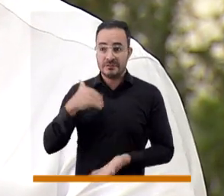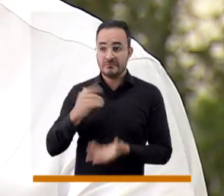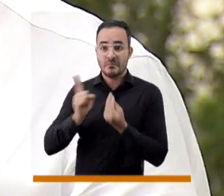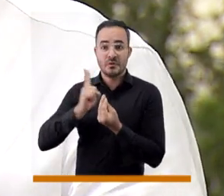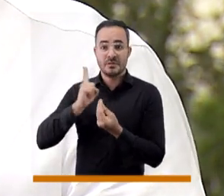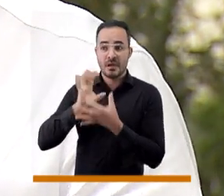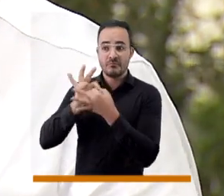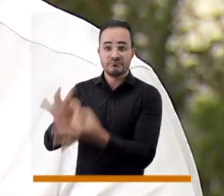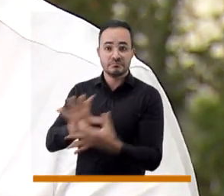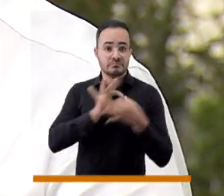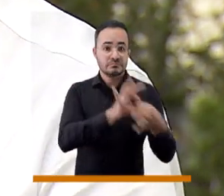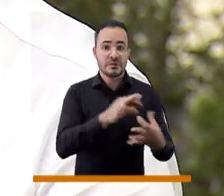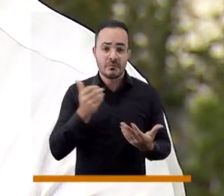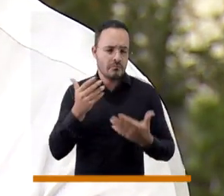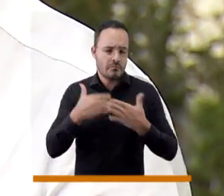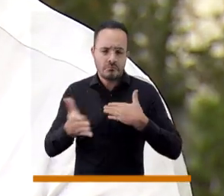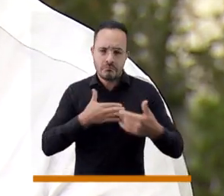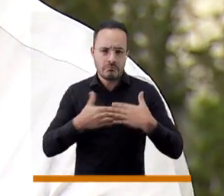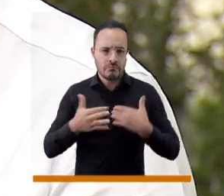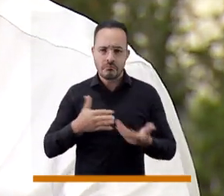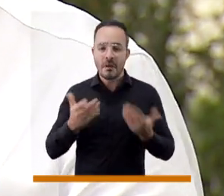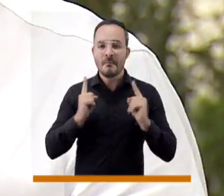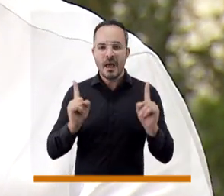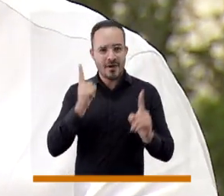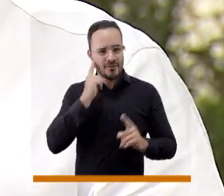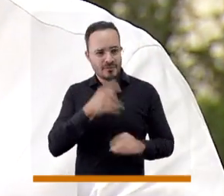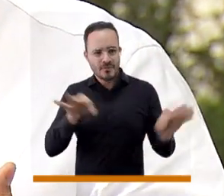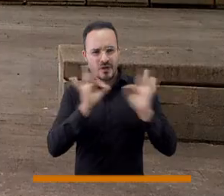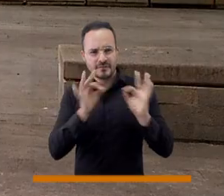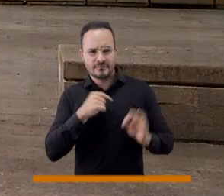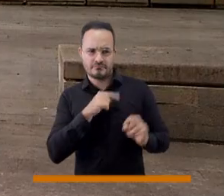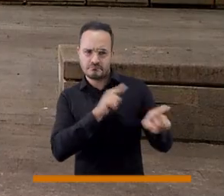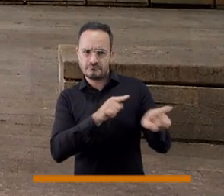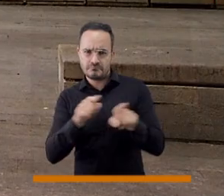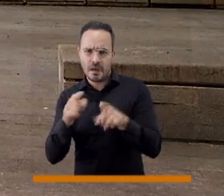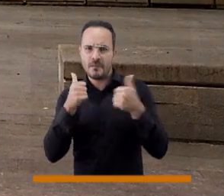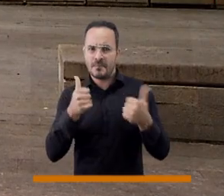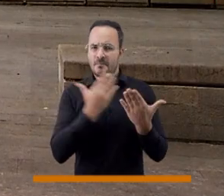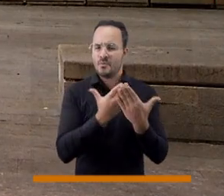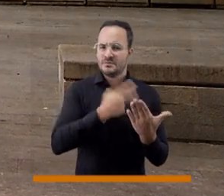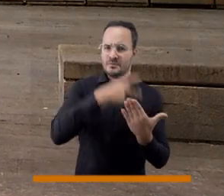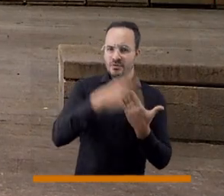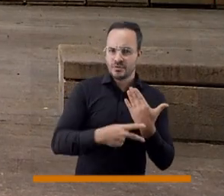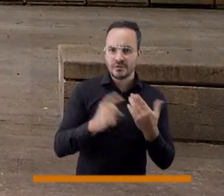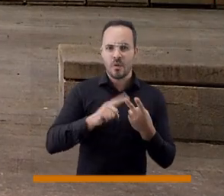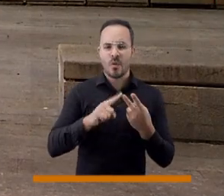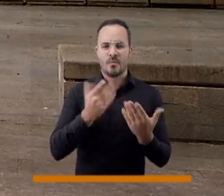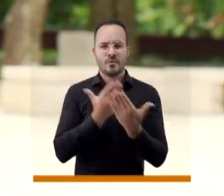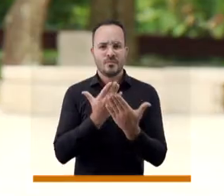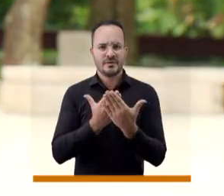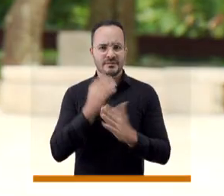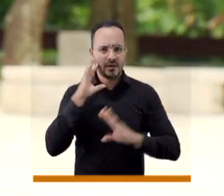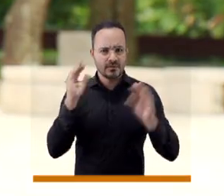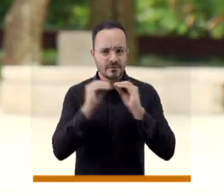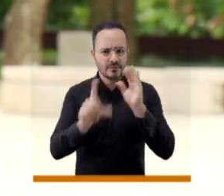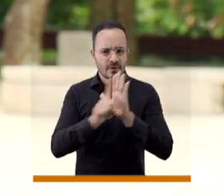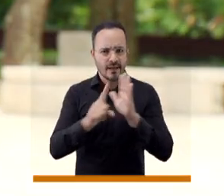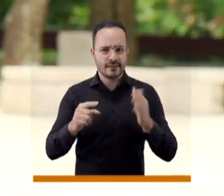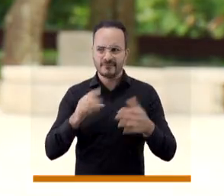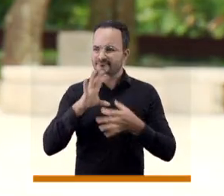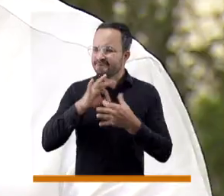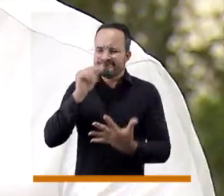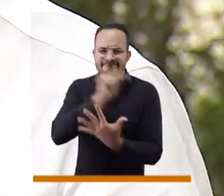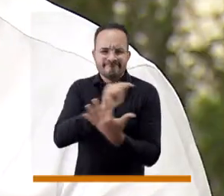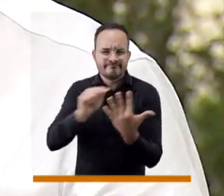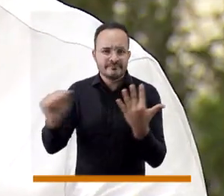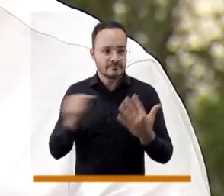que estén, representen a sus electores, representen con debates argumentados, con proyectos de acuerdo, con proyectos de